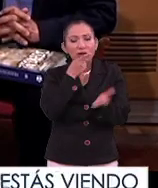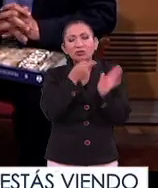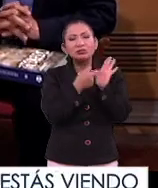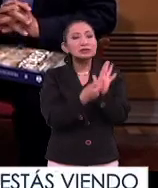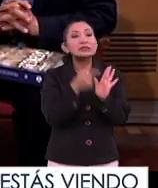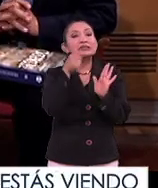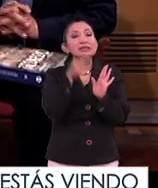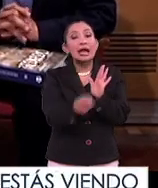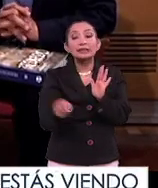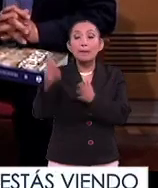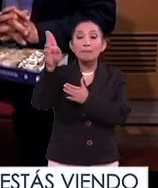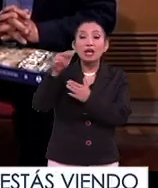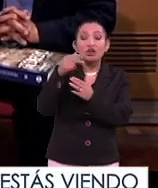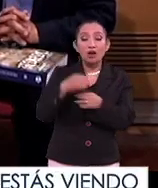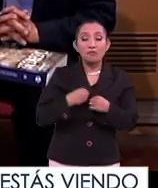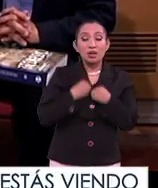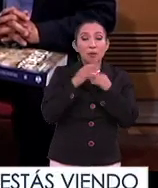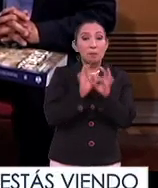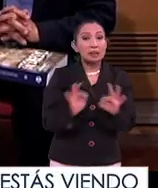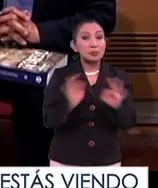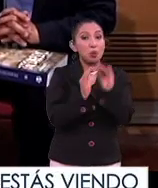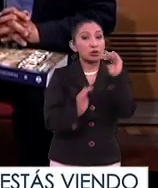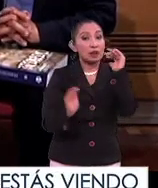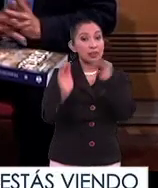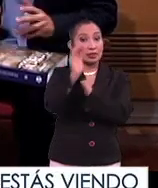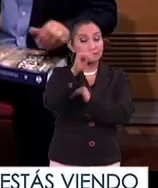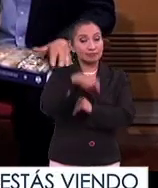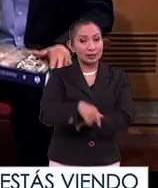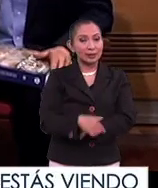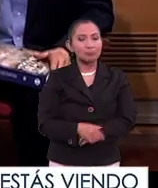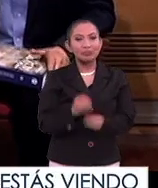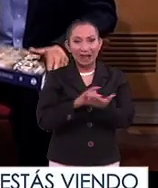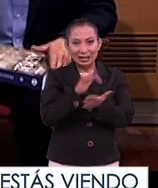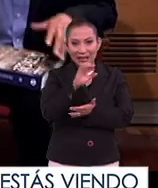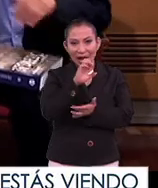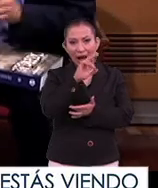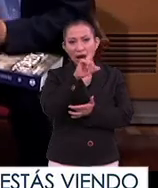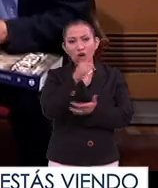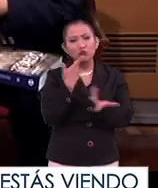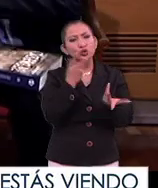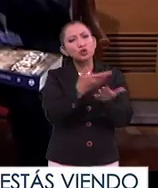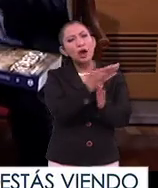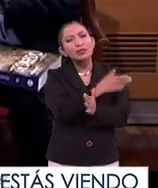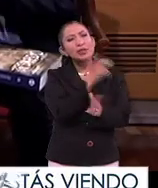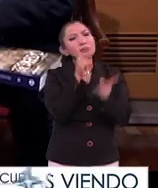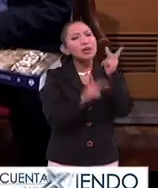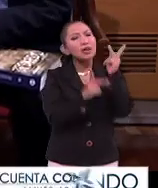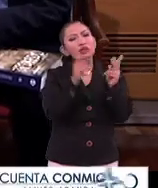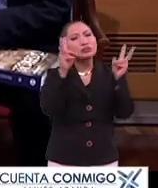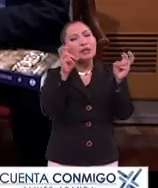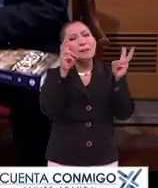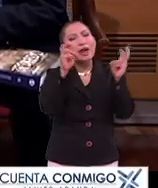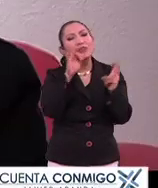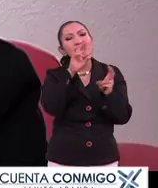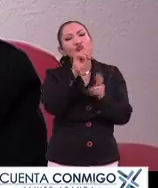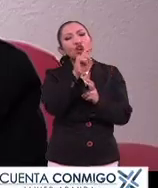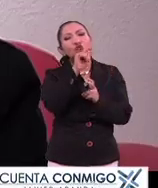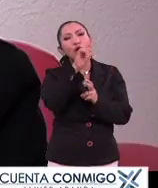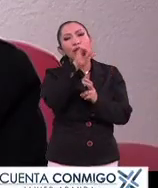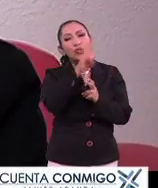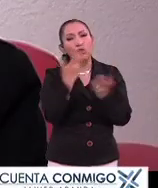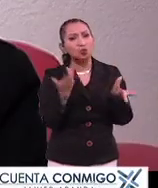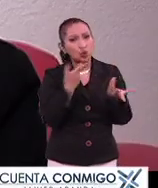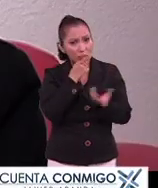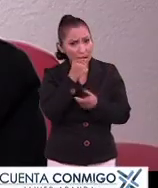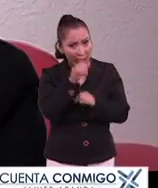dice es el pintor vivo más importante, sin duda alguna. Gracias, Carlos. Nos estabas hablando de los temas recurrentes de Francisco Toledo. Sí. Decías